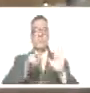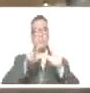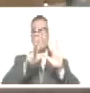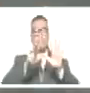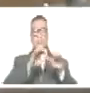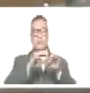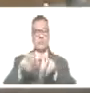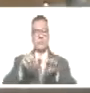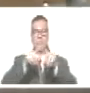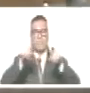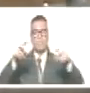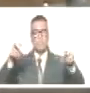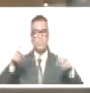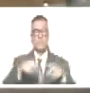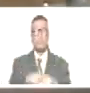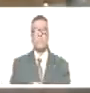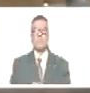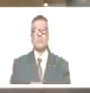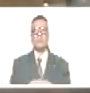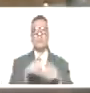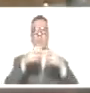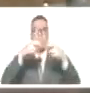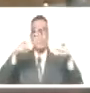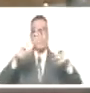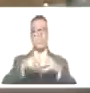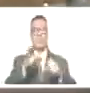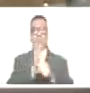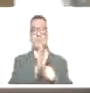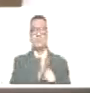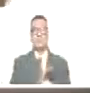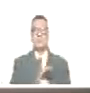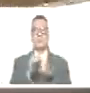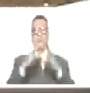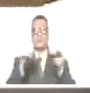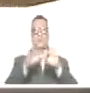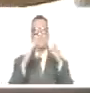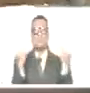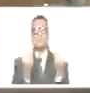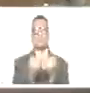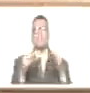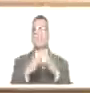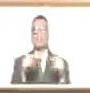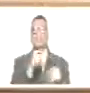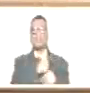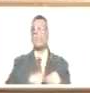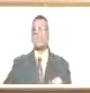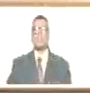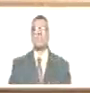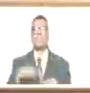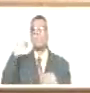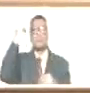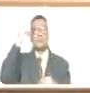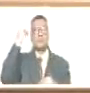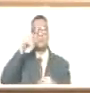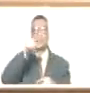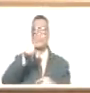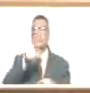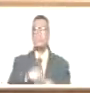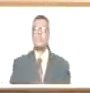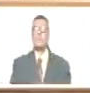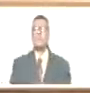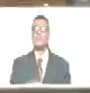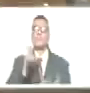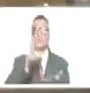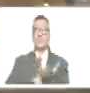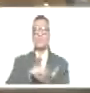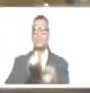manera siguiente. Epígrafe, protección a las familias. Es todo, presidente. En consideración el epígrafe. Aprobado.